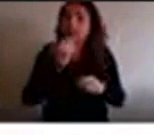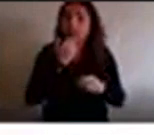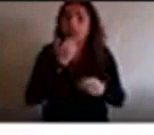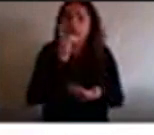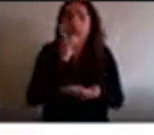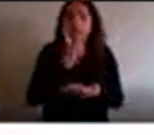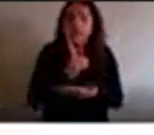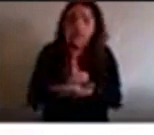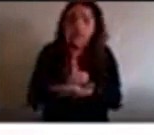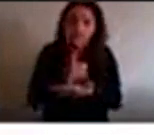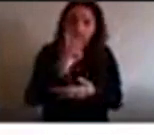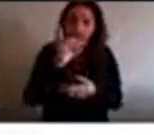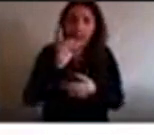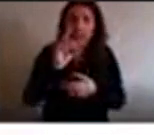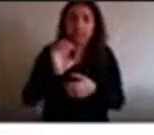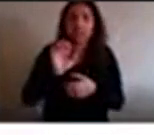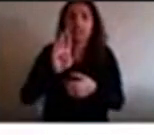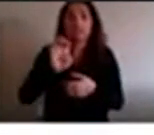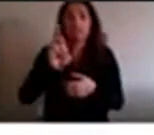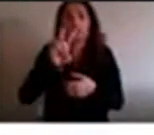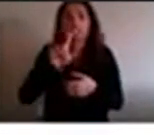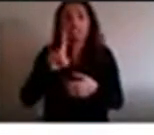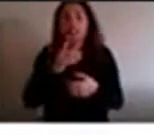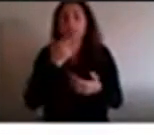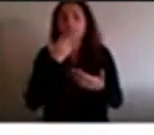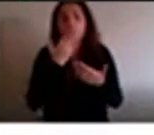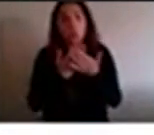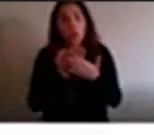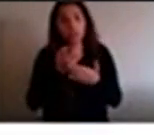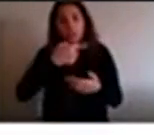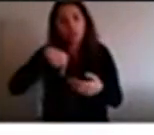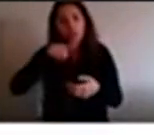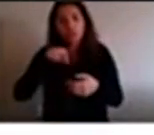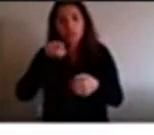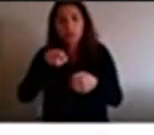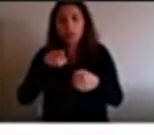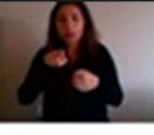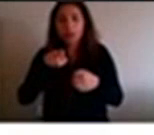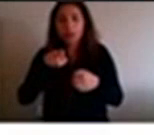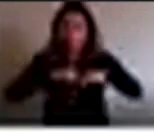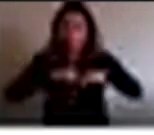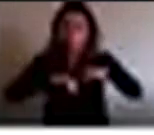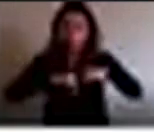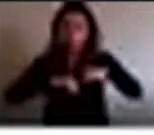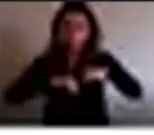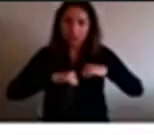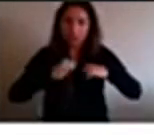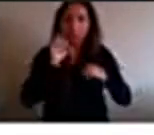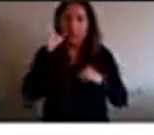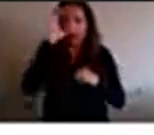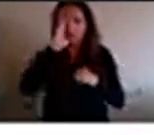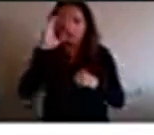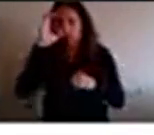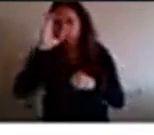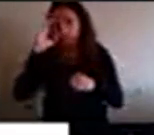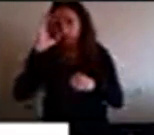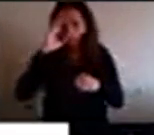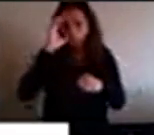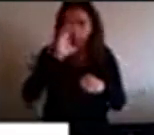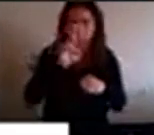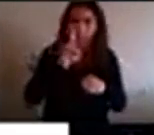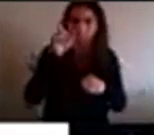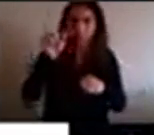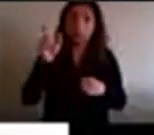Siguiente, cuando nosotros, ese empleador que está en la búsqueda de una persona con discapacidad, pues simplemente acude a la ruta de